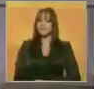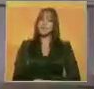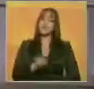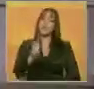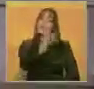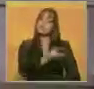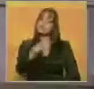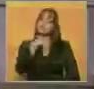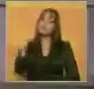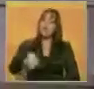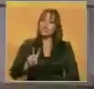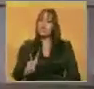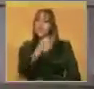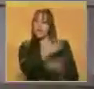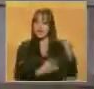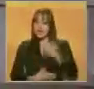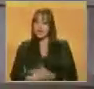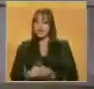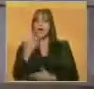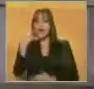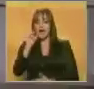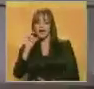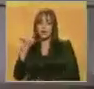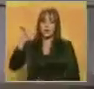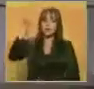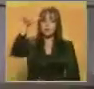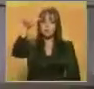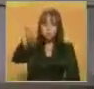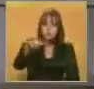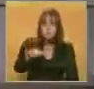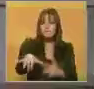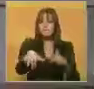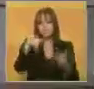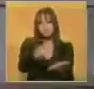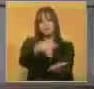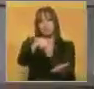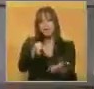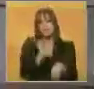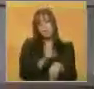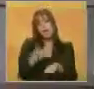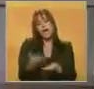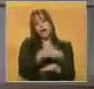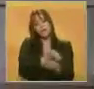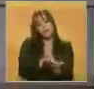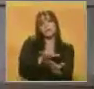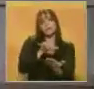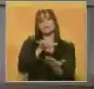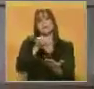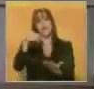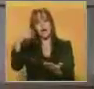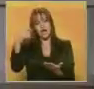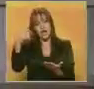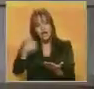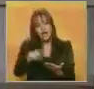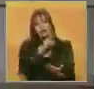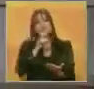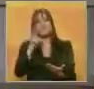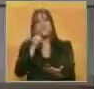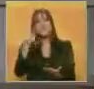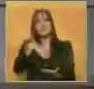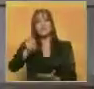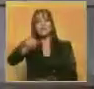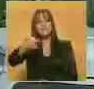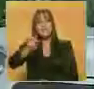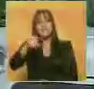2 personas perdieron la vida y 2 resultaron heridas tras estrellarse la avioneta donde viajaban a pocos momentos de despegar del aeropuerto Caracas de Charallave en el